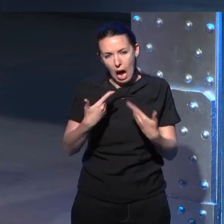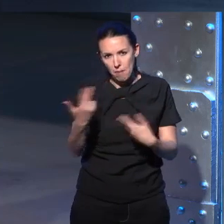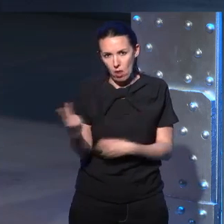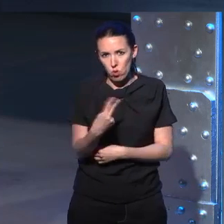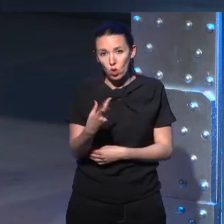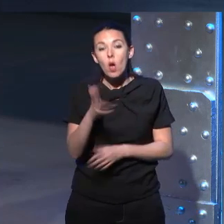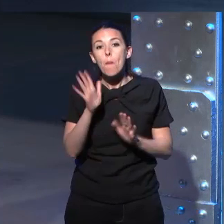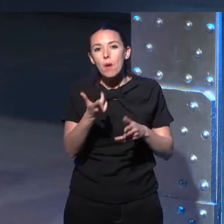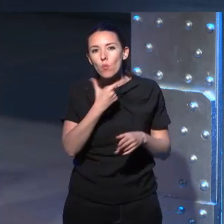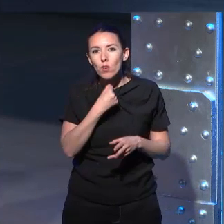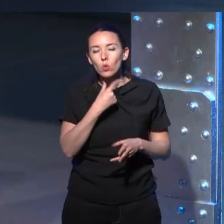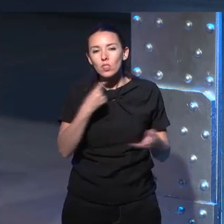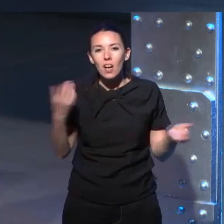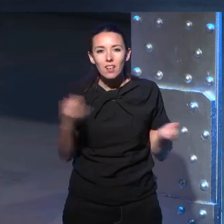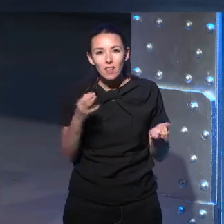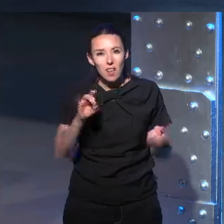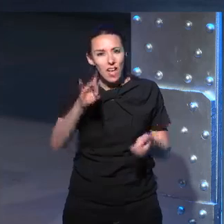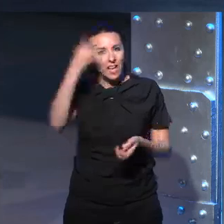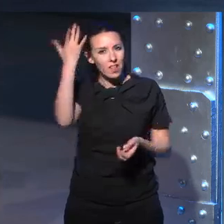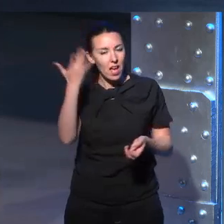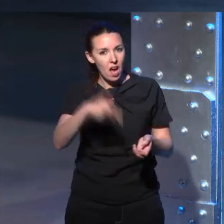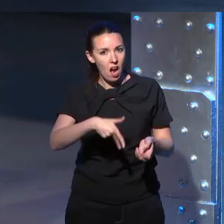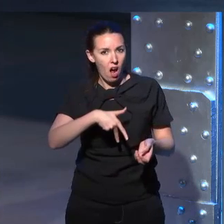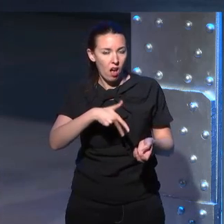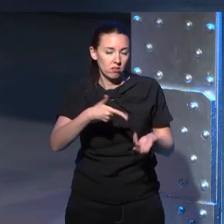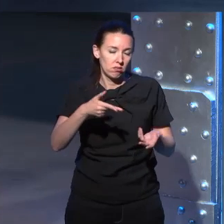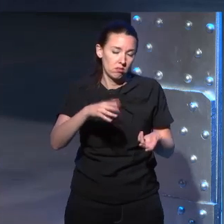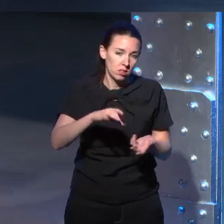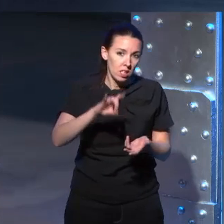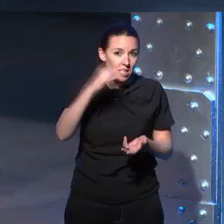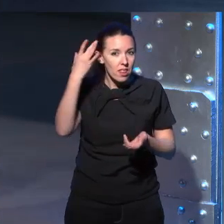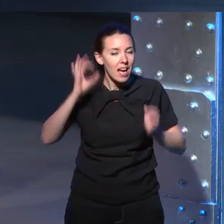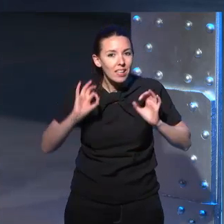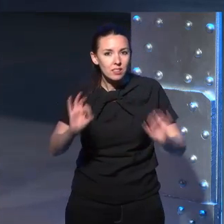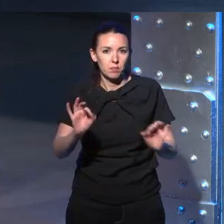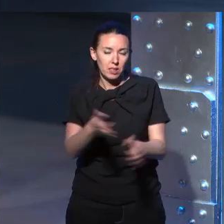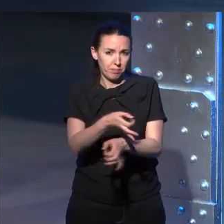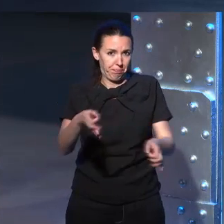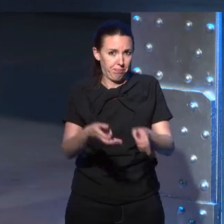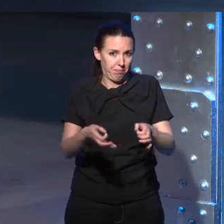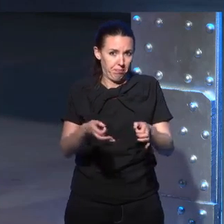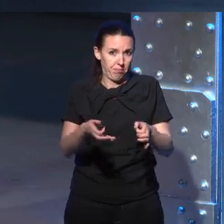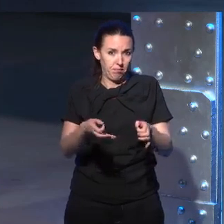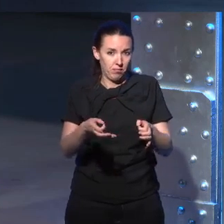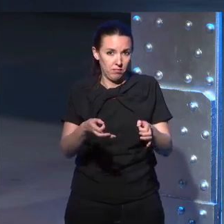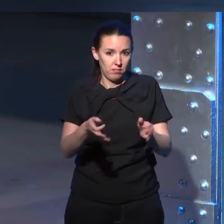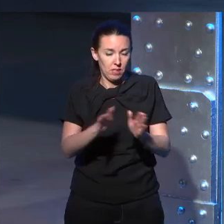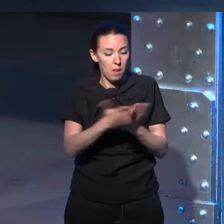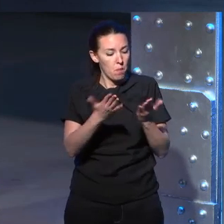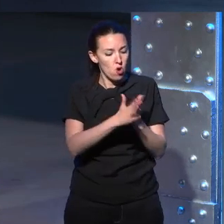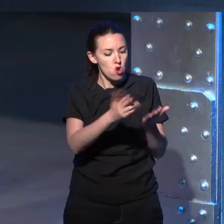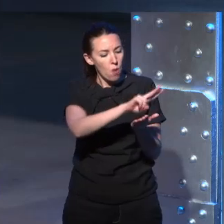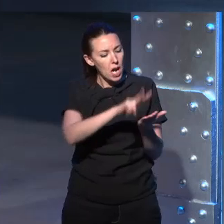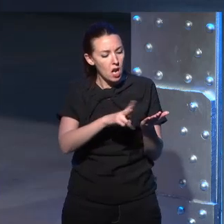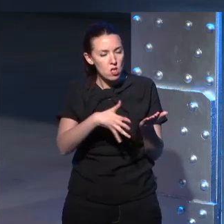gustaría trasladar una idea lo más concreta y acertada posible de lo que emocionalmente